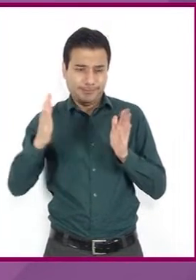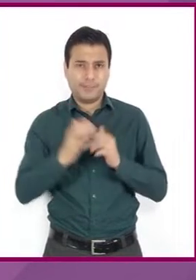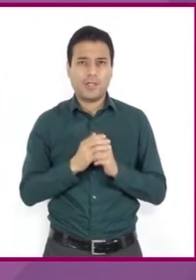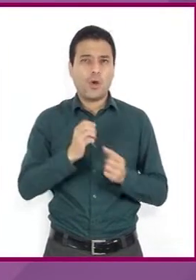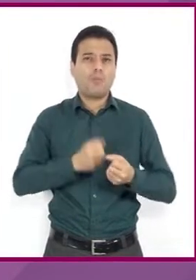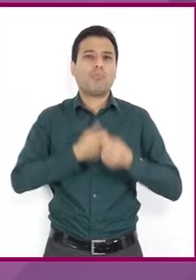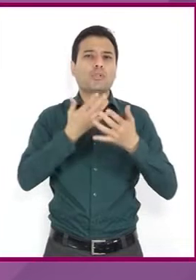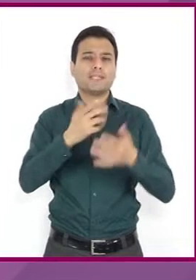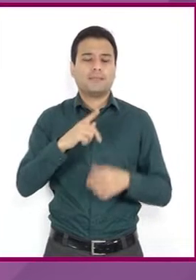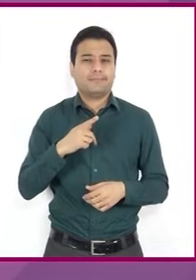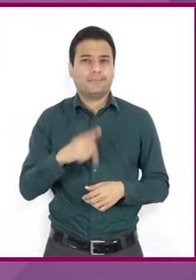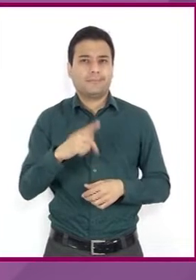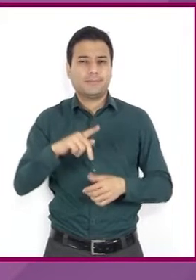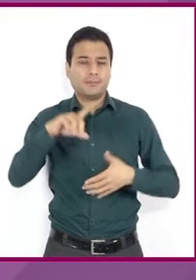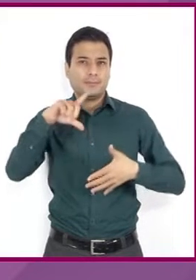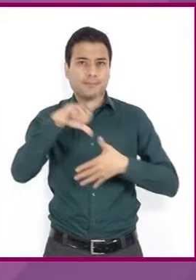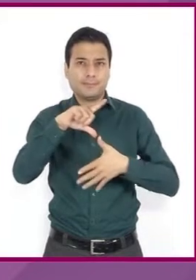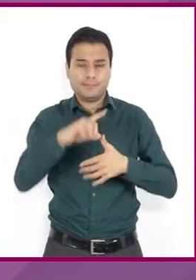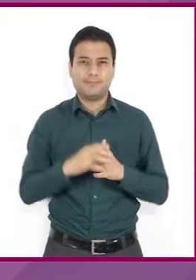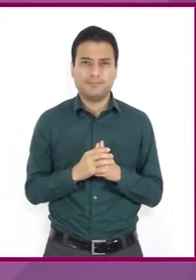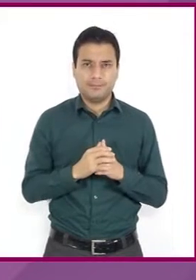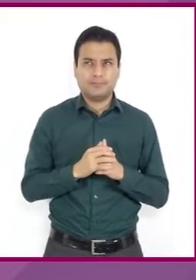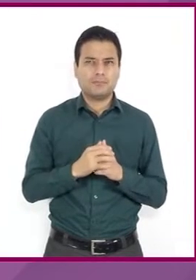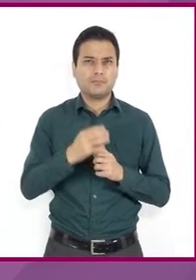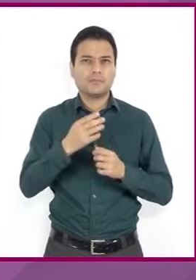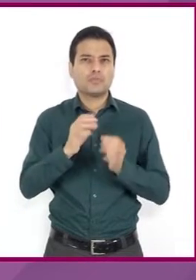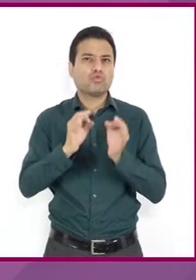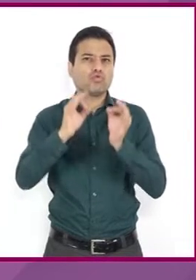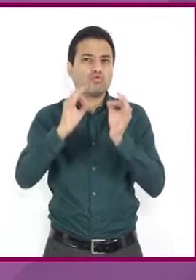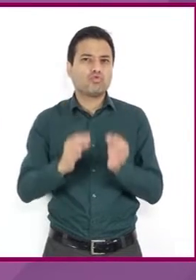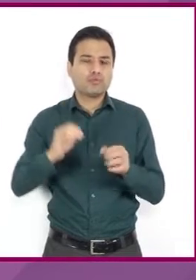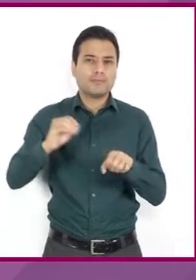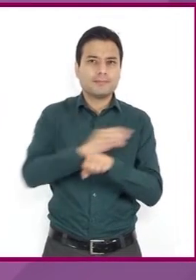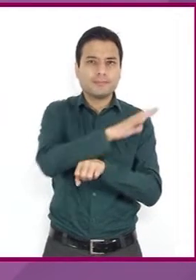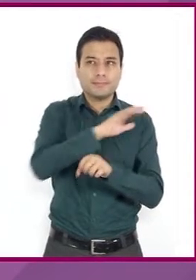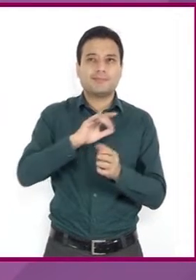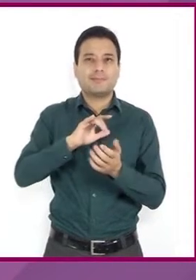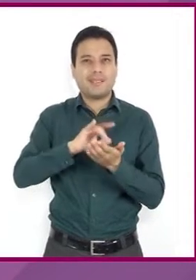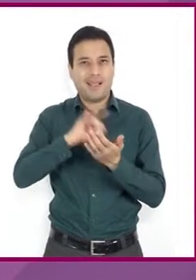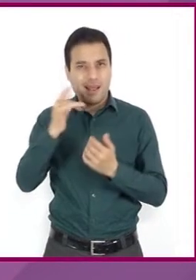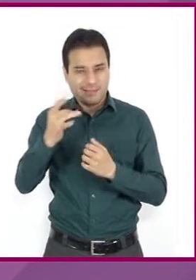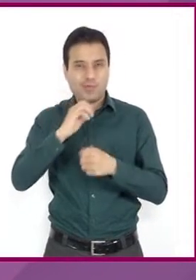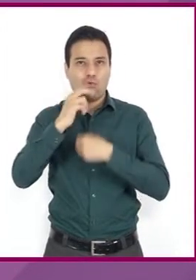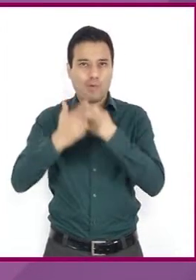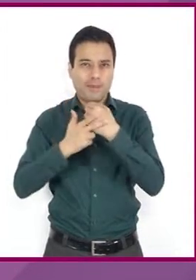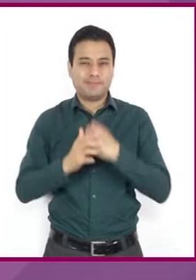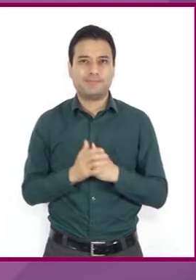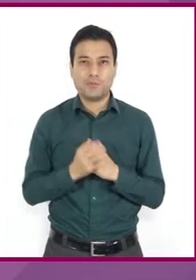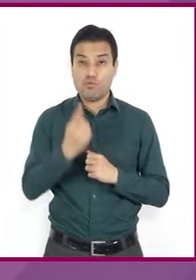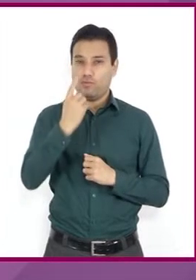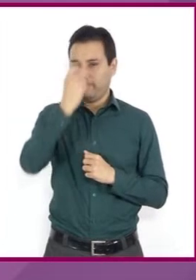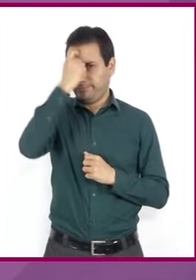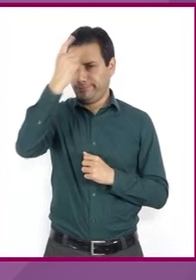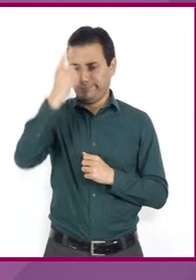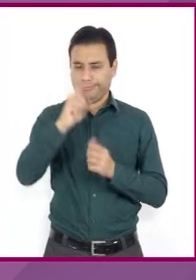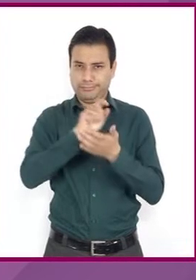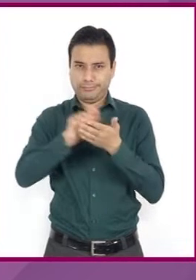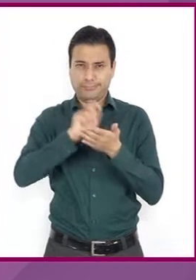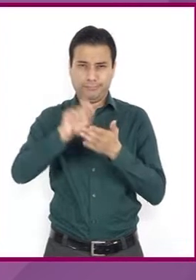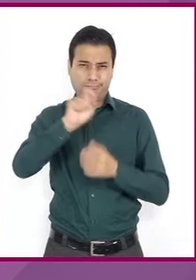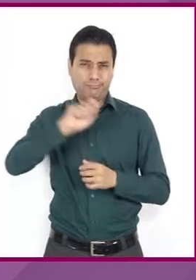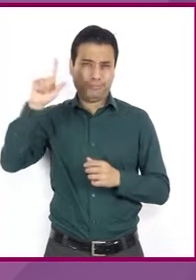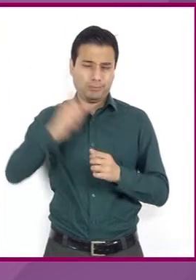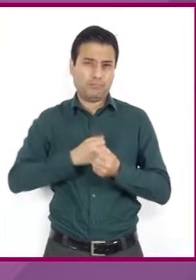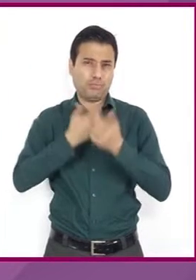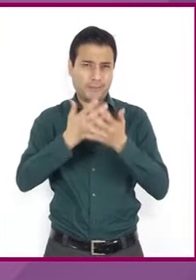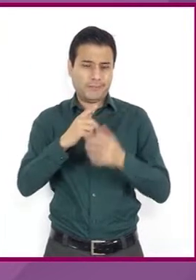poesía latinoamericana tuvo influencia de los movimientos vanguardistas europeos. Un autor muy importante de la poesía